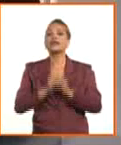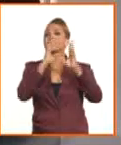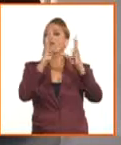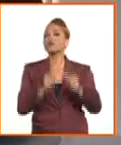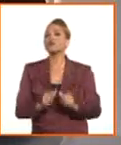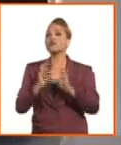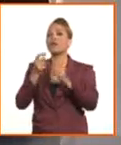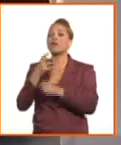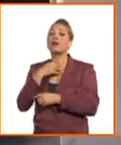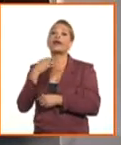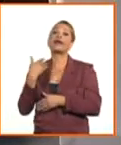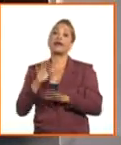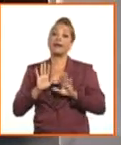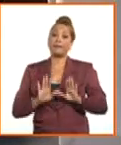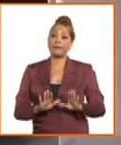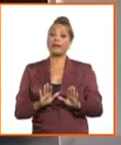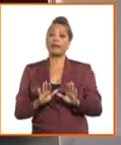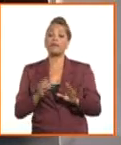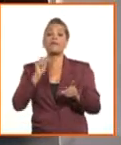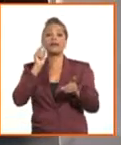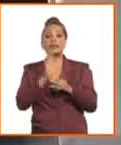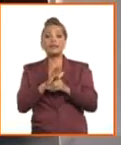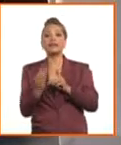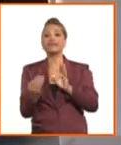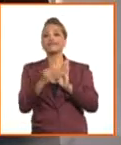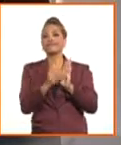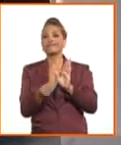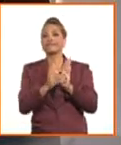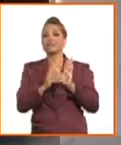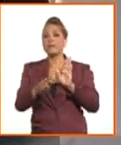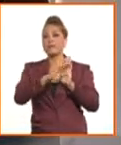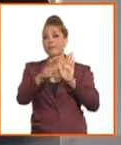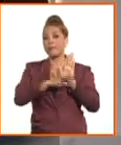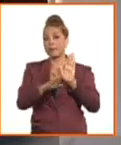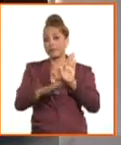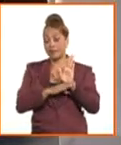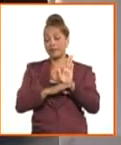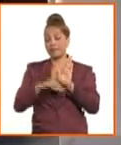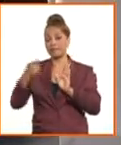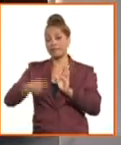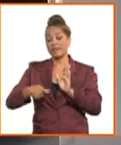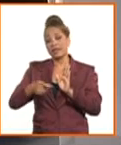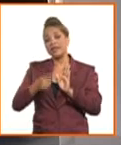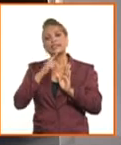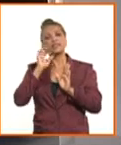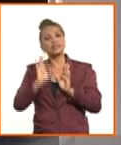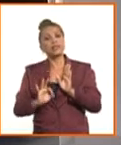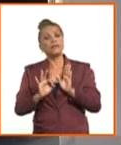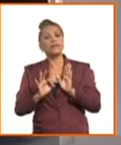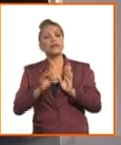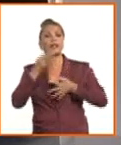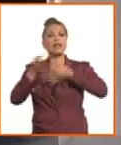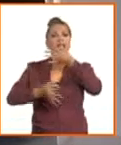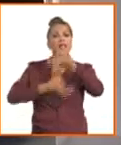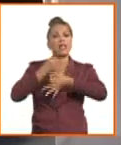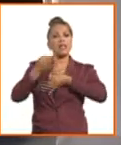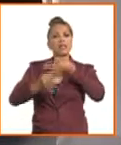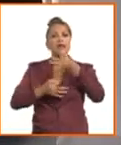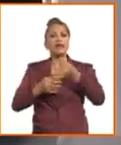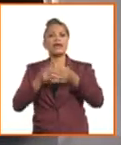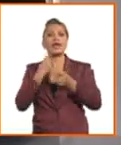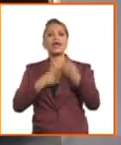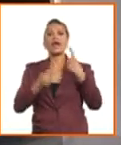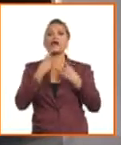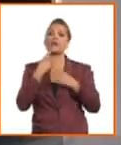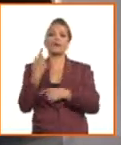esperamos también a partir de la implementación de esta decisión. Y siempre hemos dicho que es una pieza